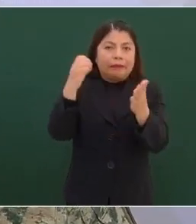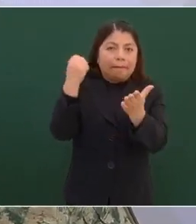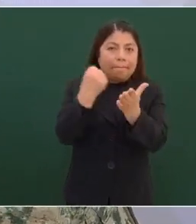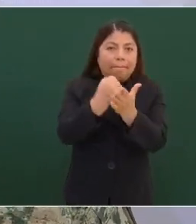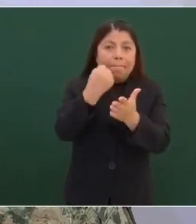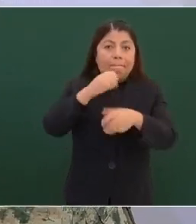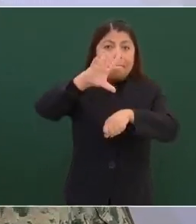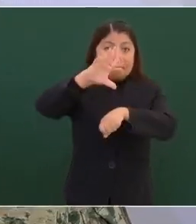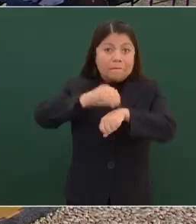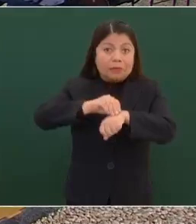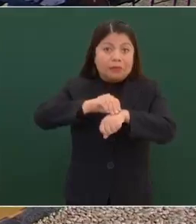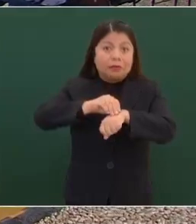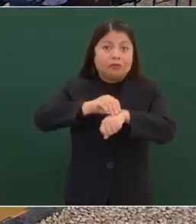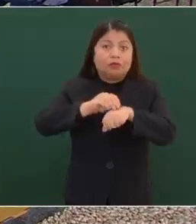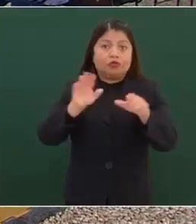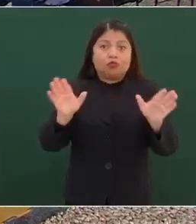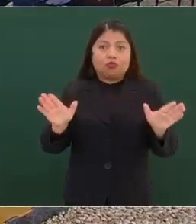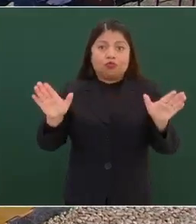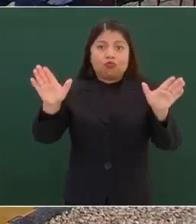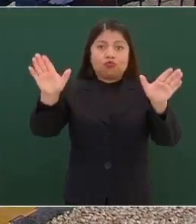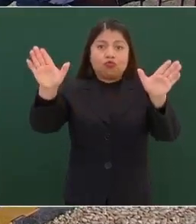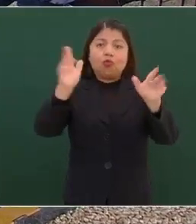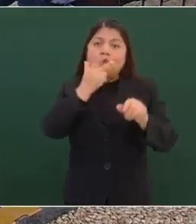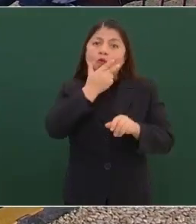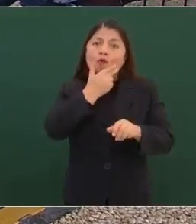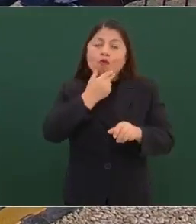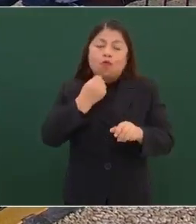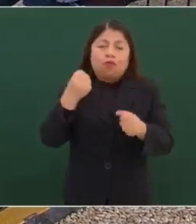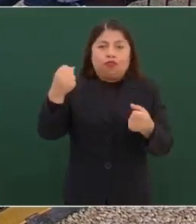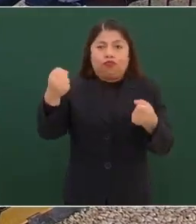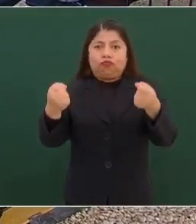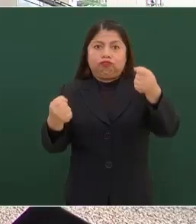ya vender. Sí, qué bueno.